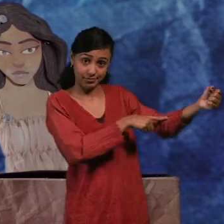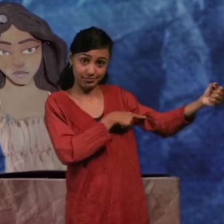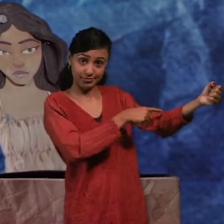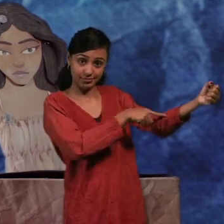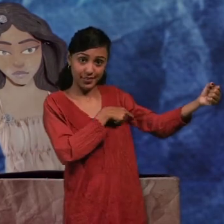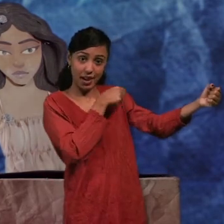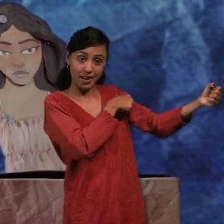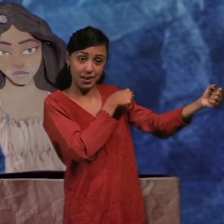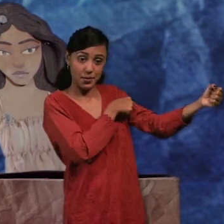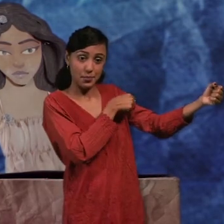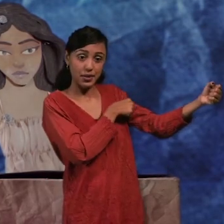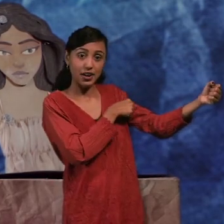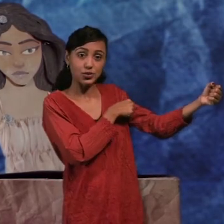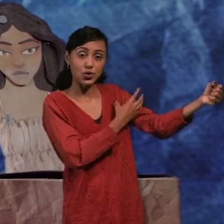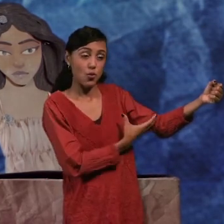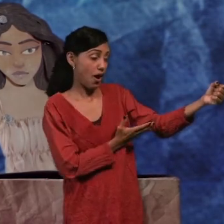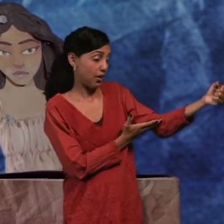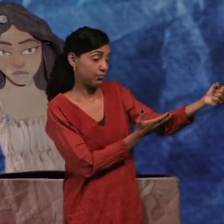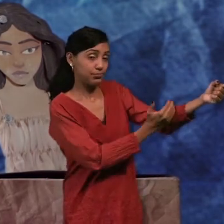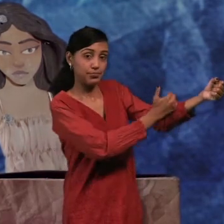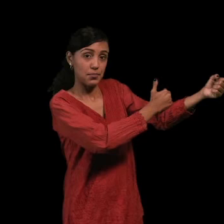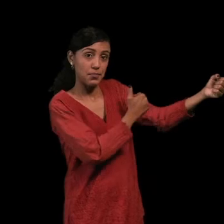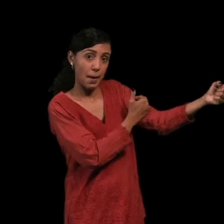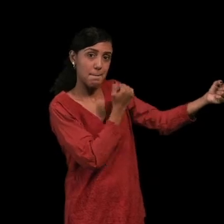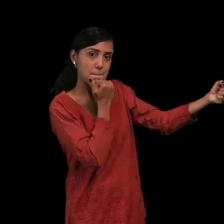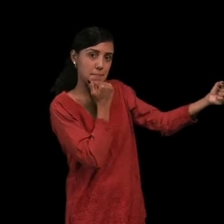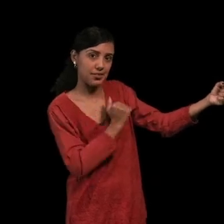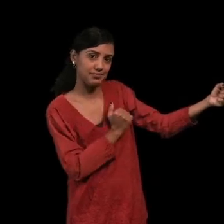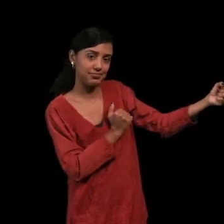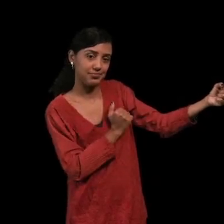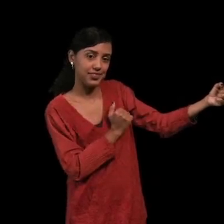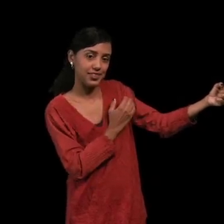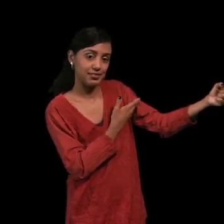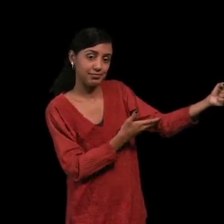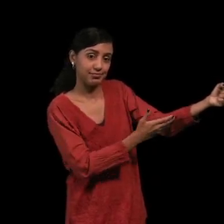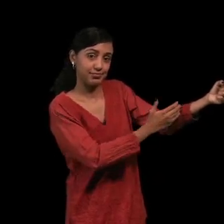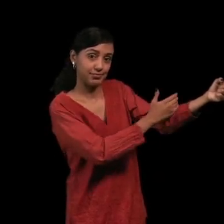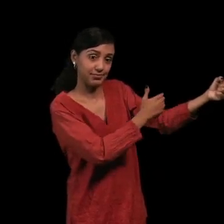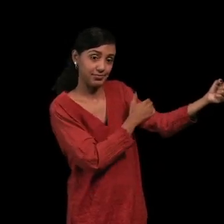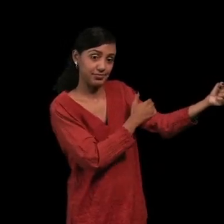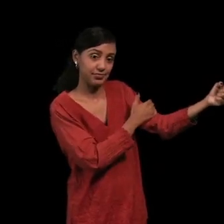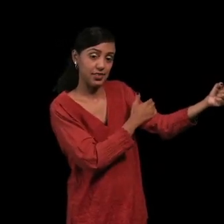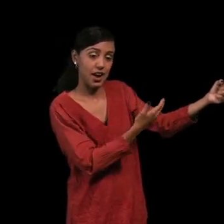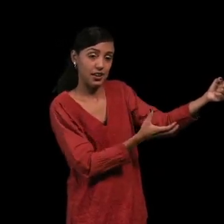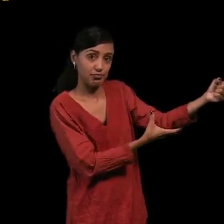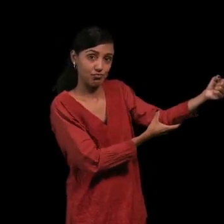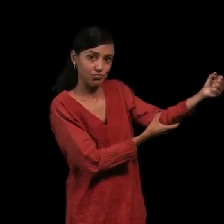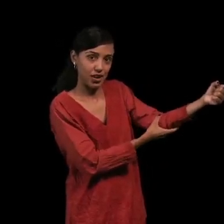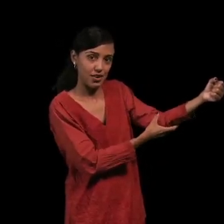yo tengo que añadir un pedazo a esa pieza, que va a ser el pedazo en el cual va a estar la